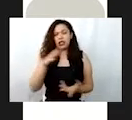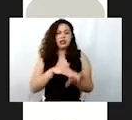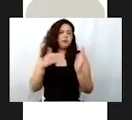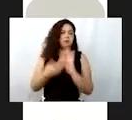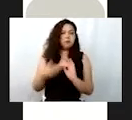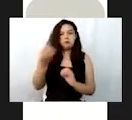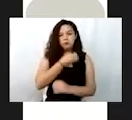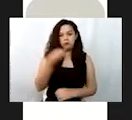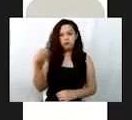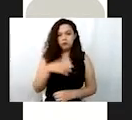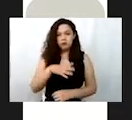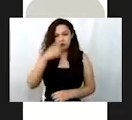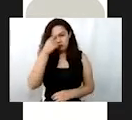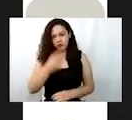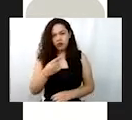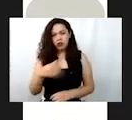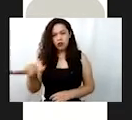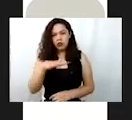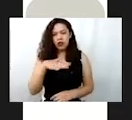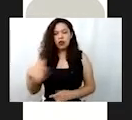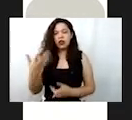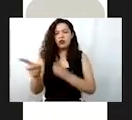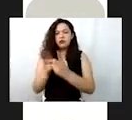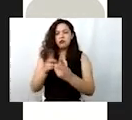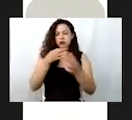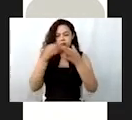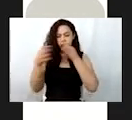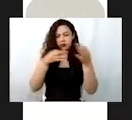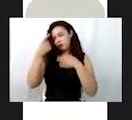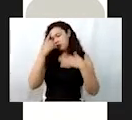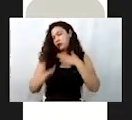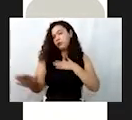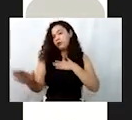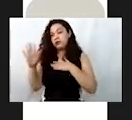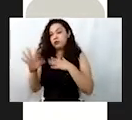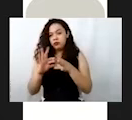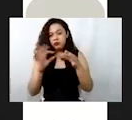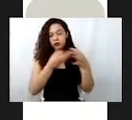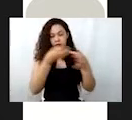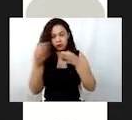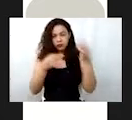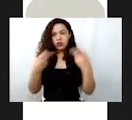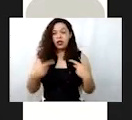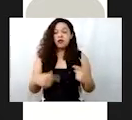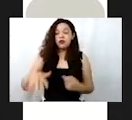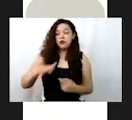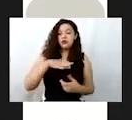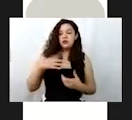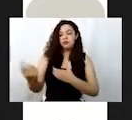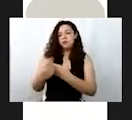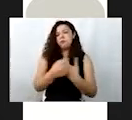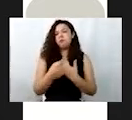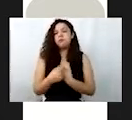al momento de socializar el compromiso que tienen y que esperan que sus poblaciones